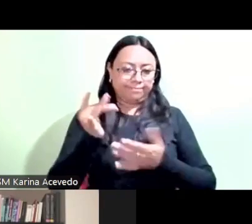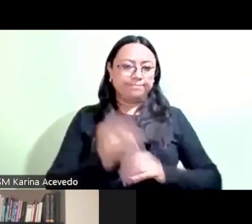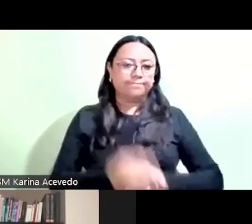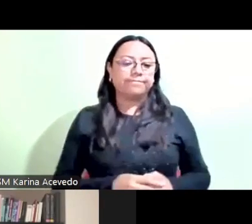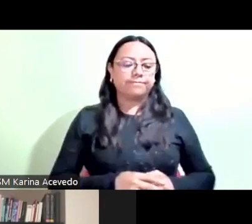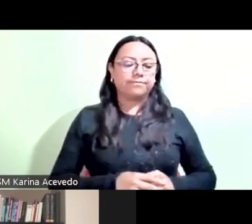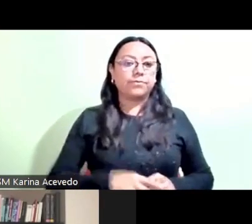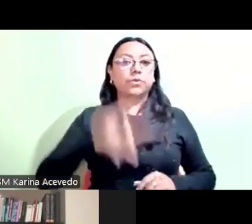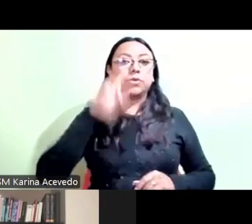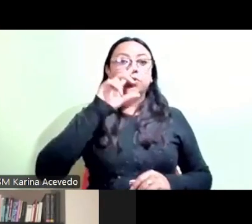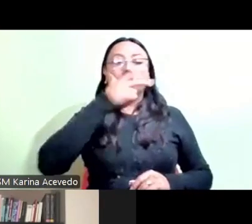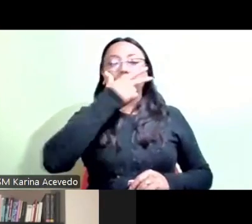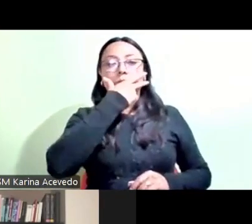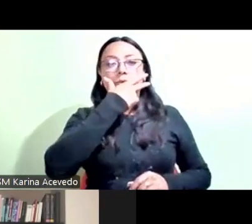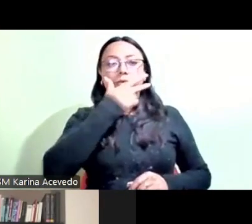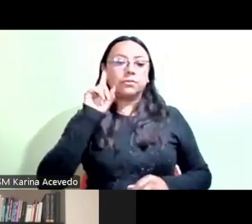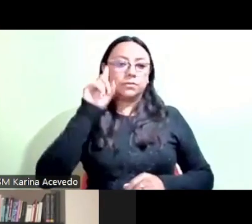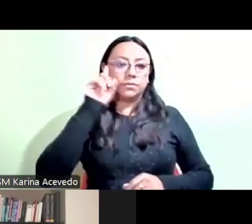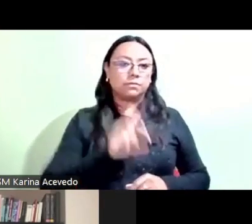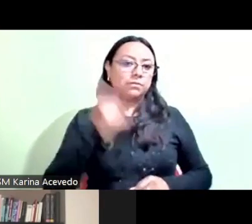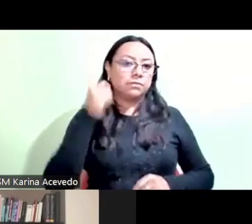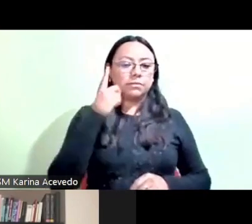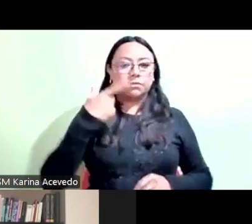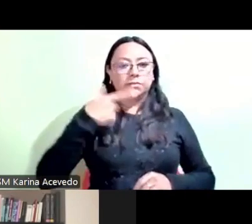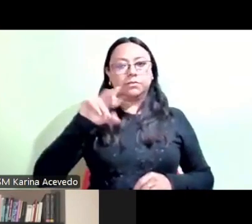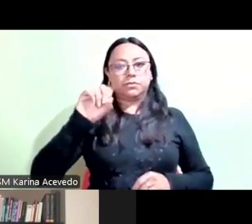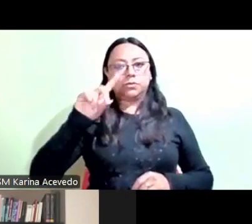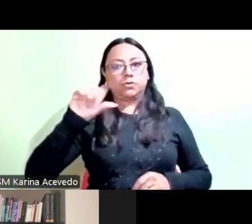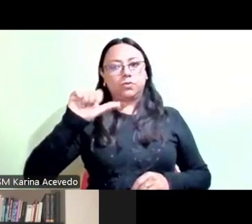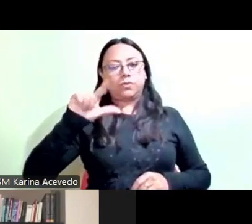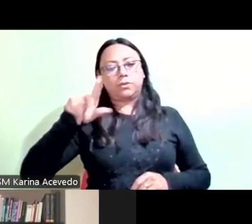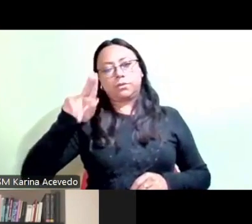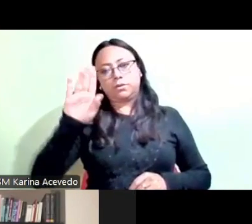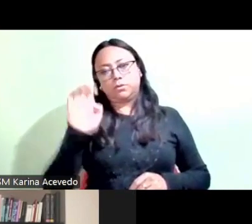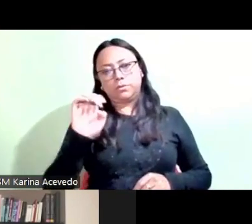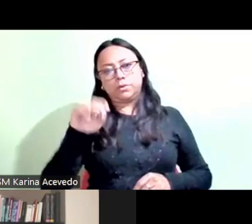diputada. Diputada María Guadalupe Morales Rubio.